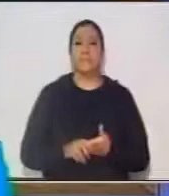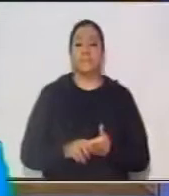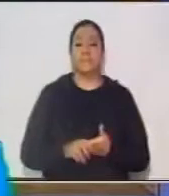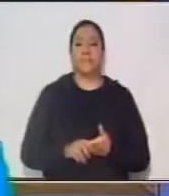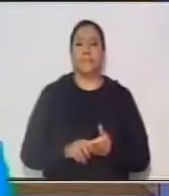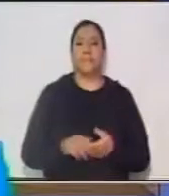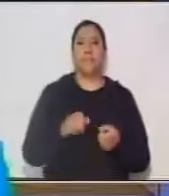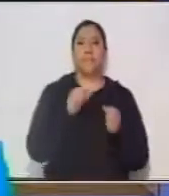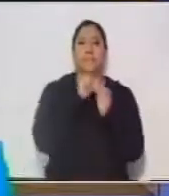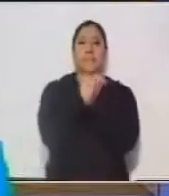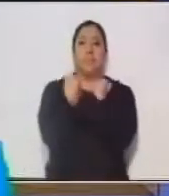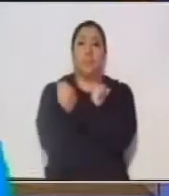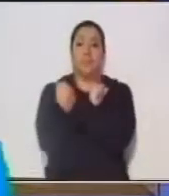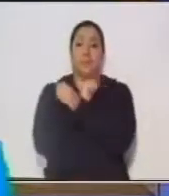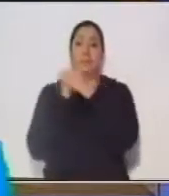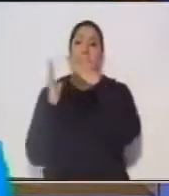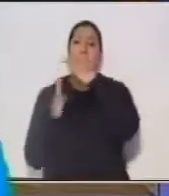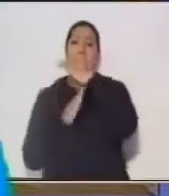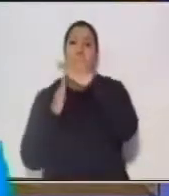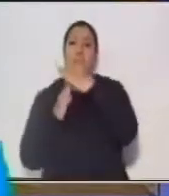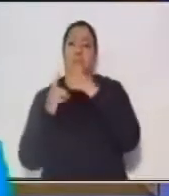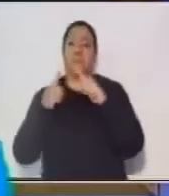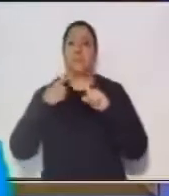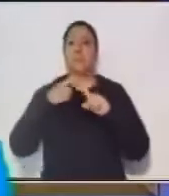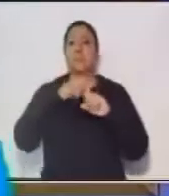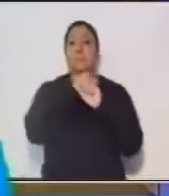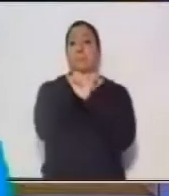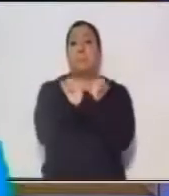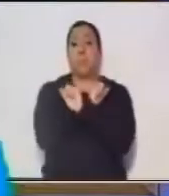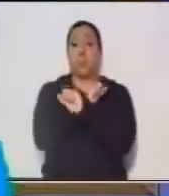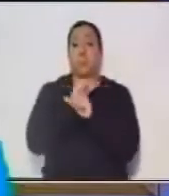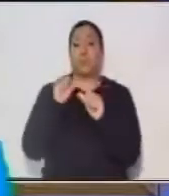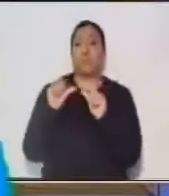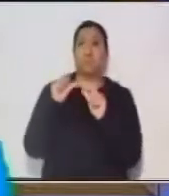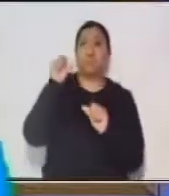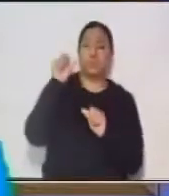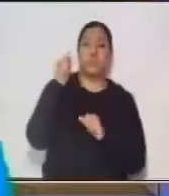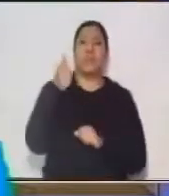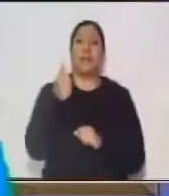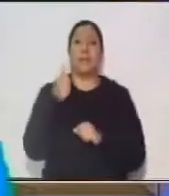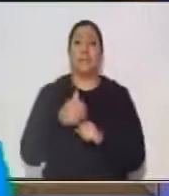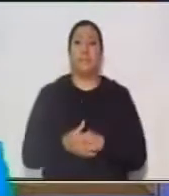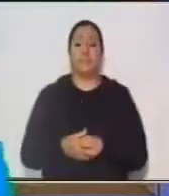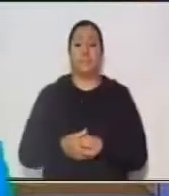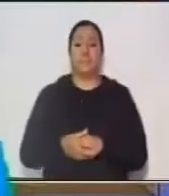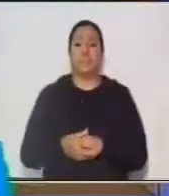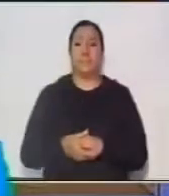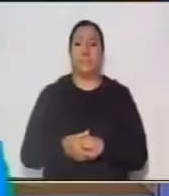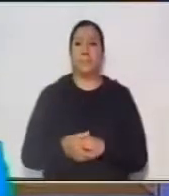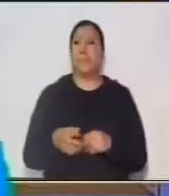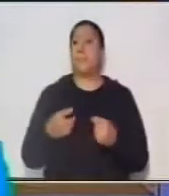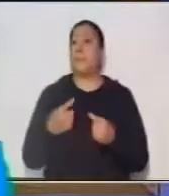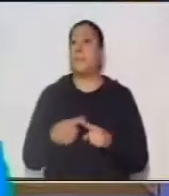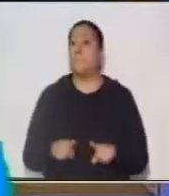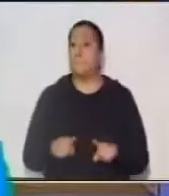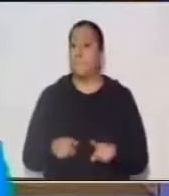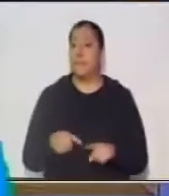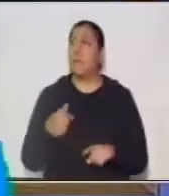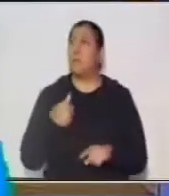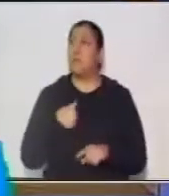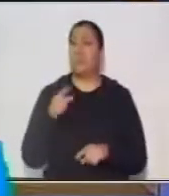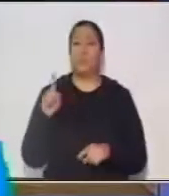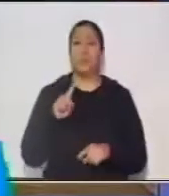multiplico base por altura. Pero no estoy calculando,